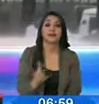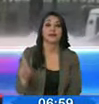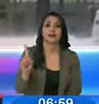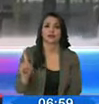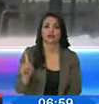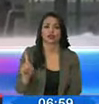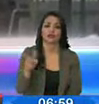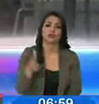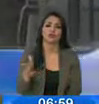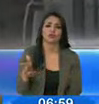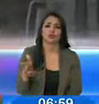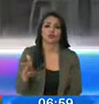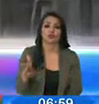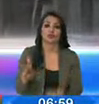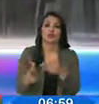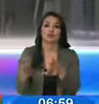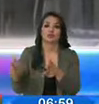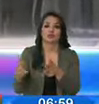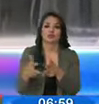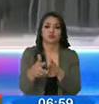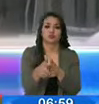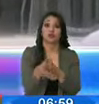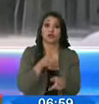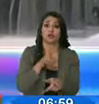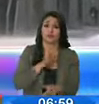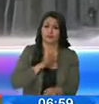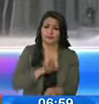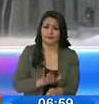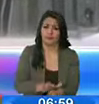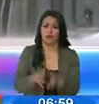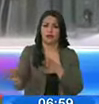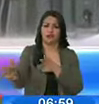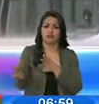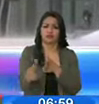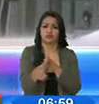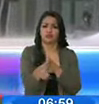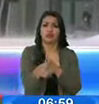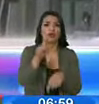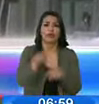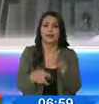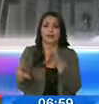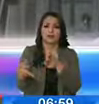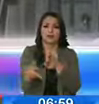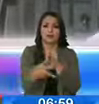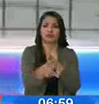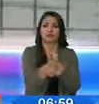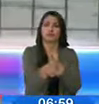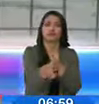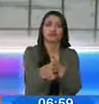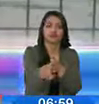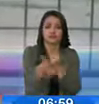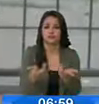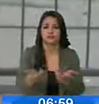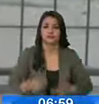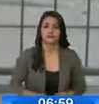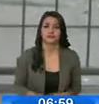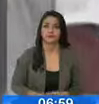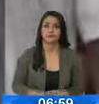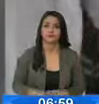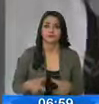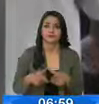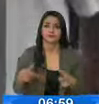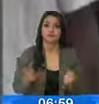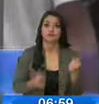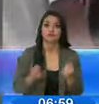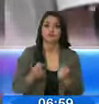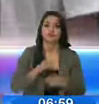pasó a la mitad. Yo frené atrás de ese camión y él no debía cruzar porque estaba en línea continua. El presunto causante se refugió